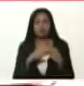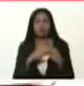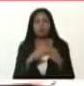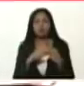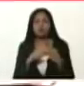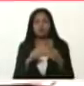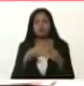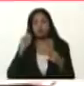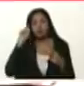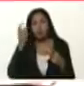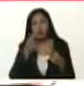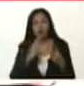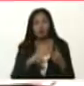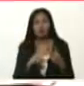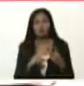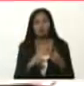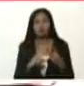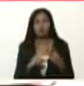Guárico,